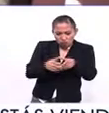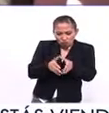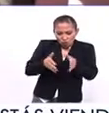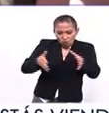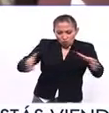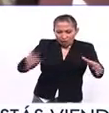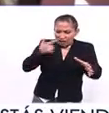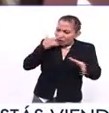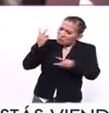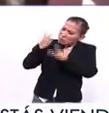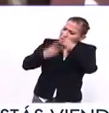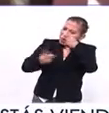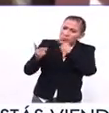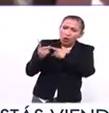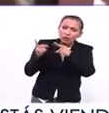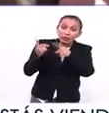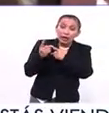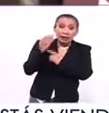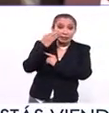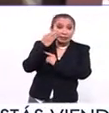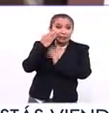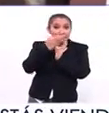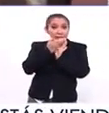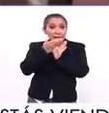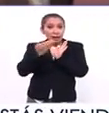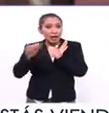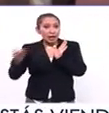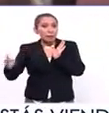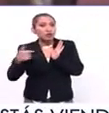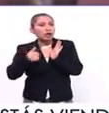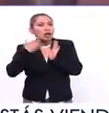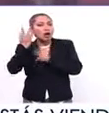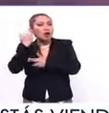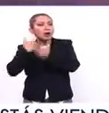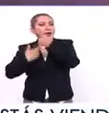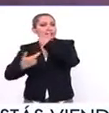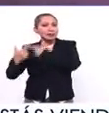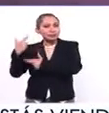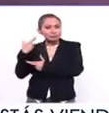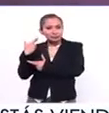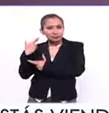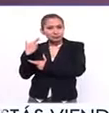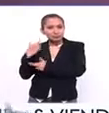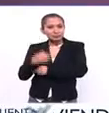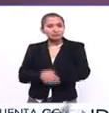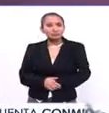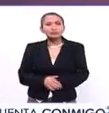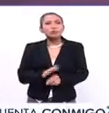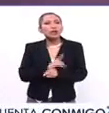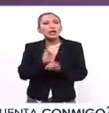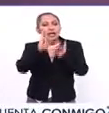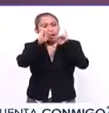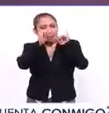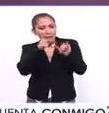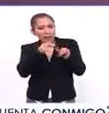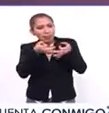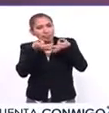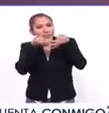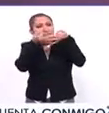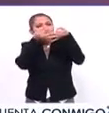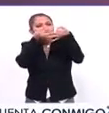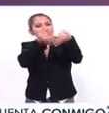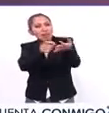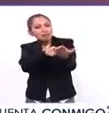es un misterio. El tiempo al que desearíamos volver. Porque la imagen nos seduce,